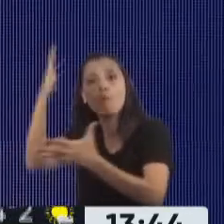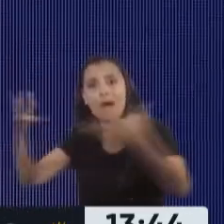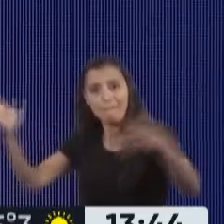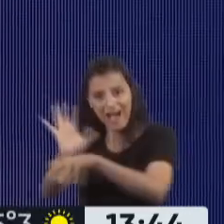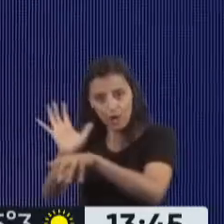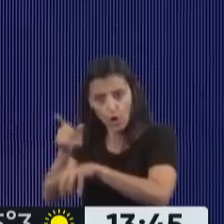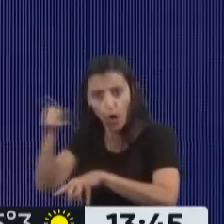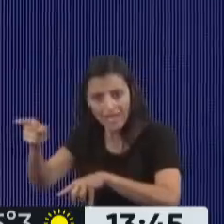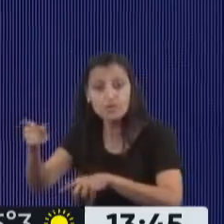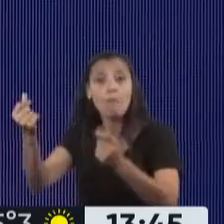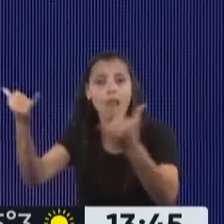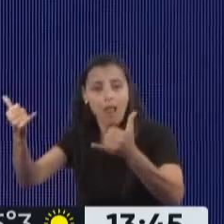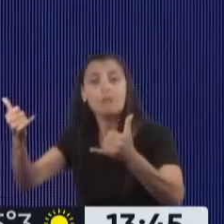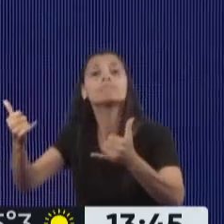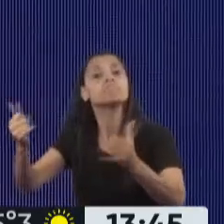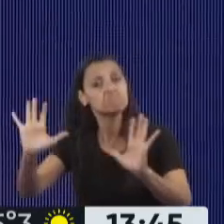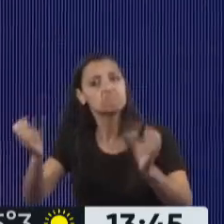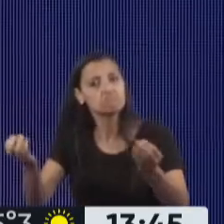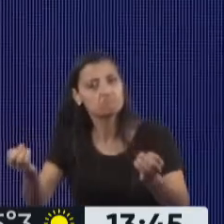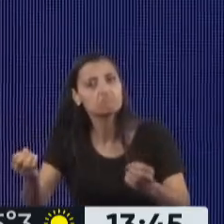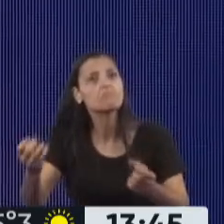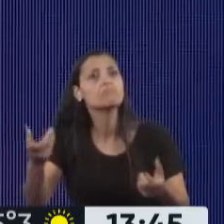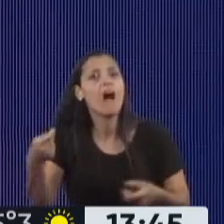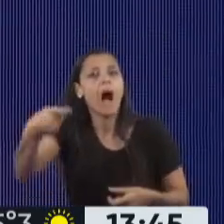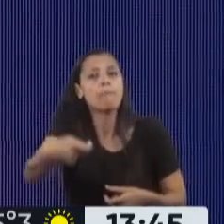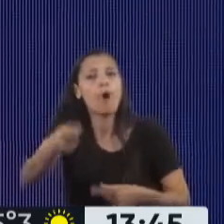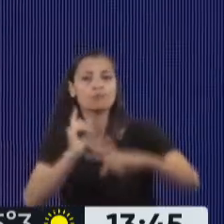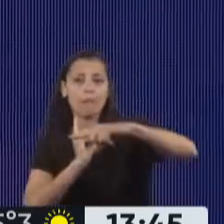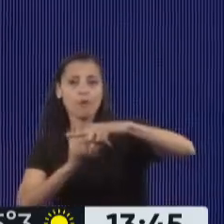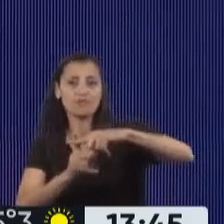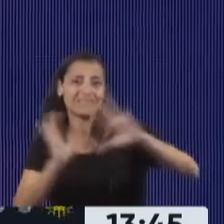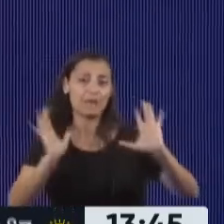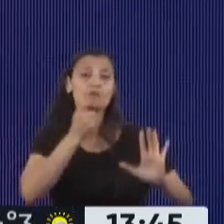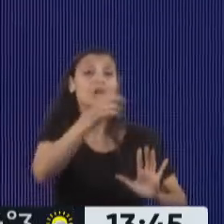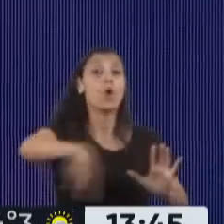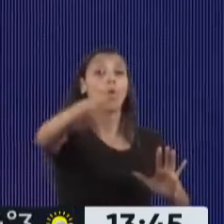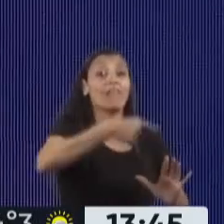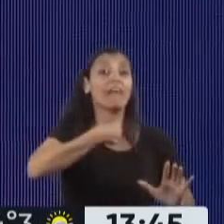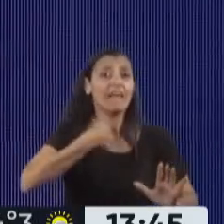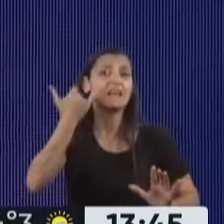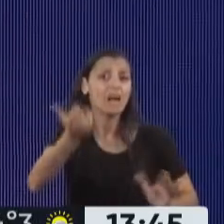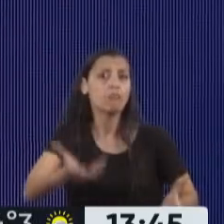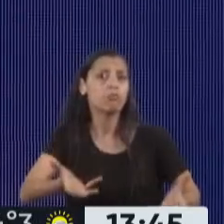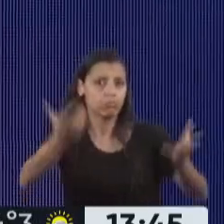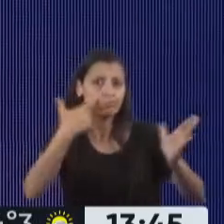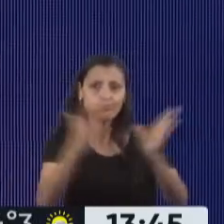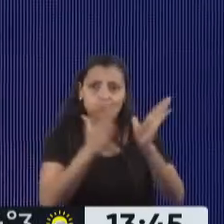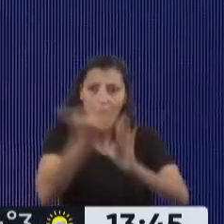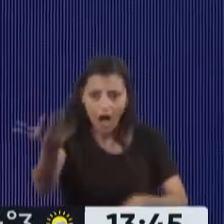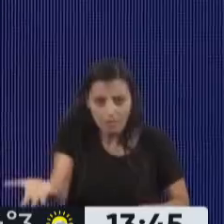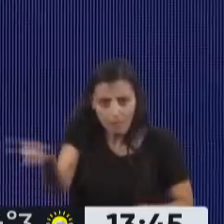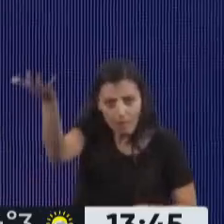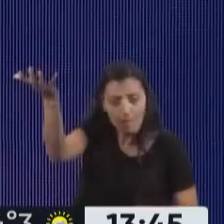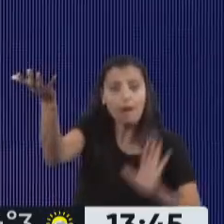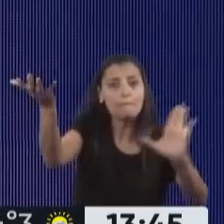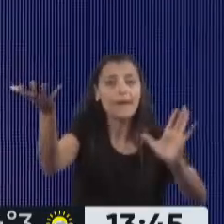un elemento que aporta valor, digo, si ustedes quieren el Sharpe Ratio está subiendo.